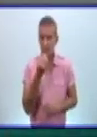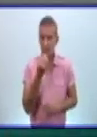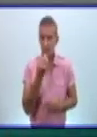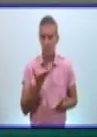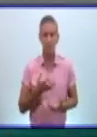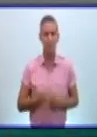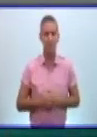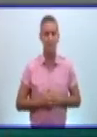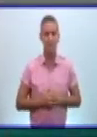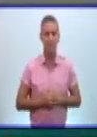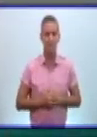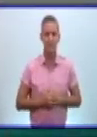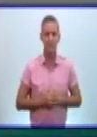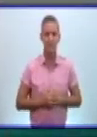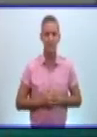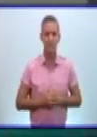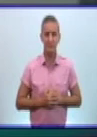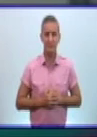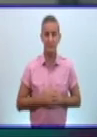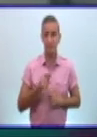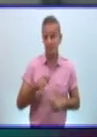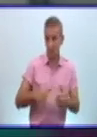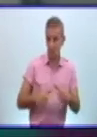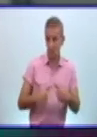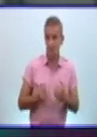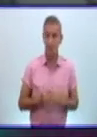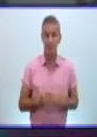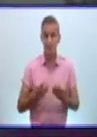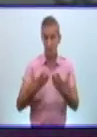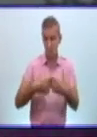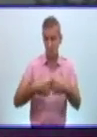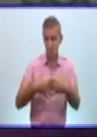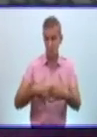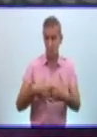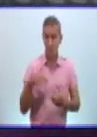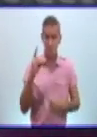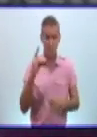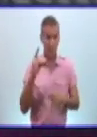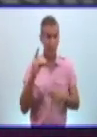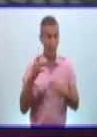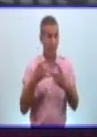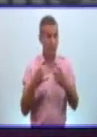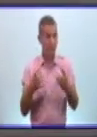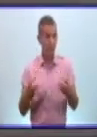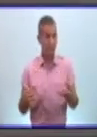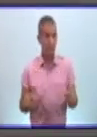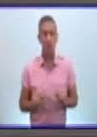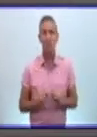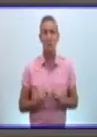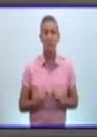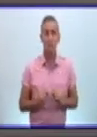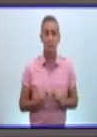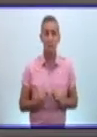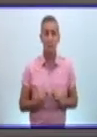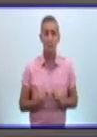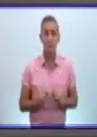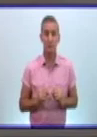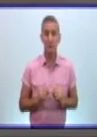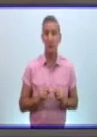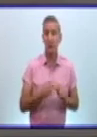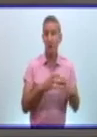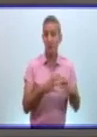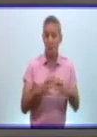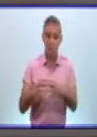comer. Y en el laboratorio y la industria, las disoluciones no solo facilitan la medida y la dispensación de productos